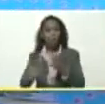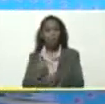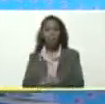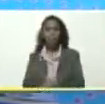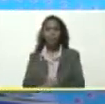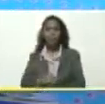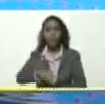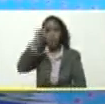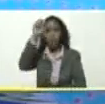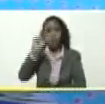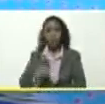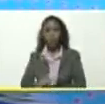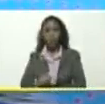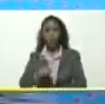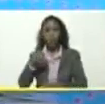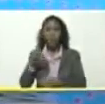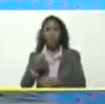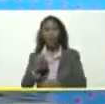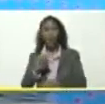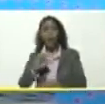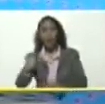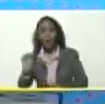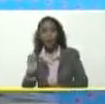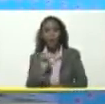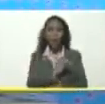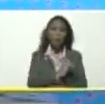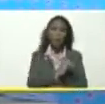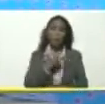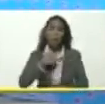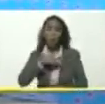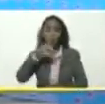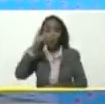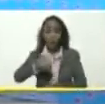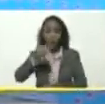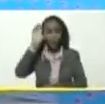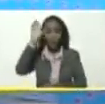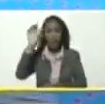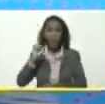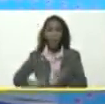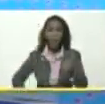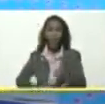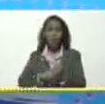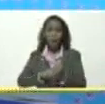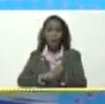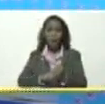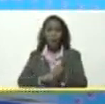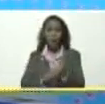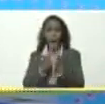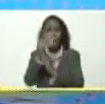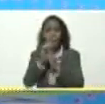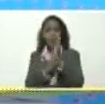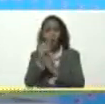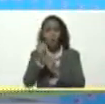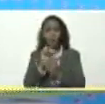norte a sur, de este a oeste de nuestro país, a apoyar a los emprendedores, a las